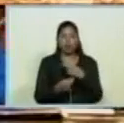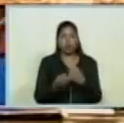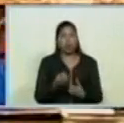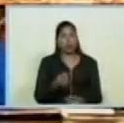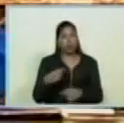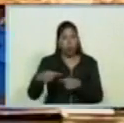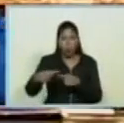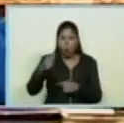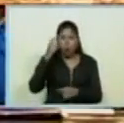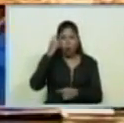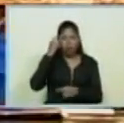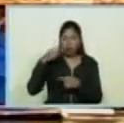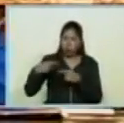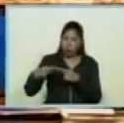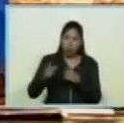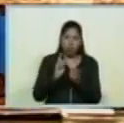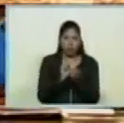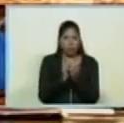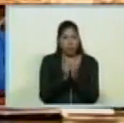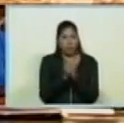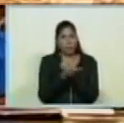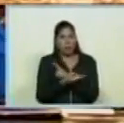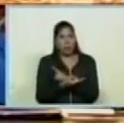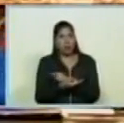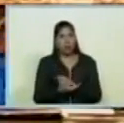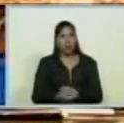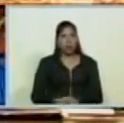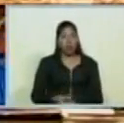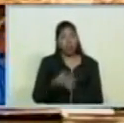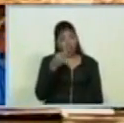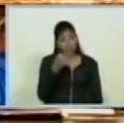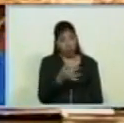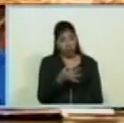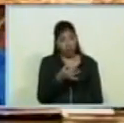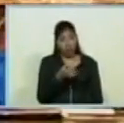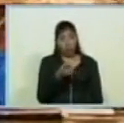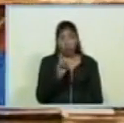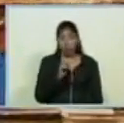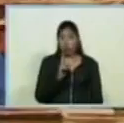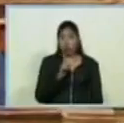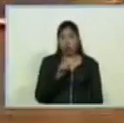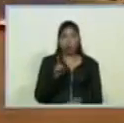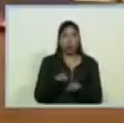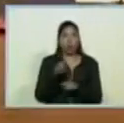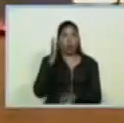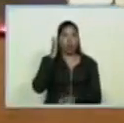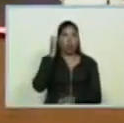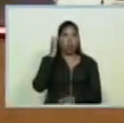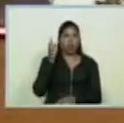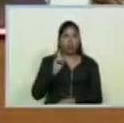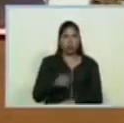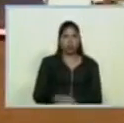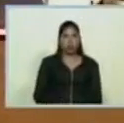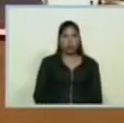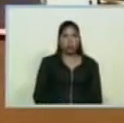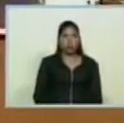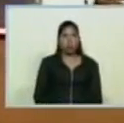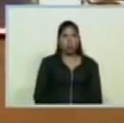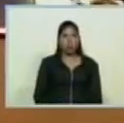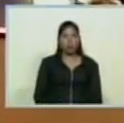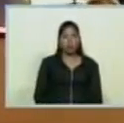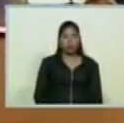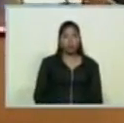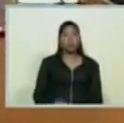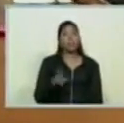diaria, de renovación diaria. Si es revolución de verdad. Y Venezuela, como está sometida a presiones de